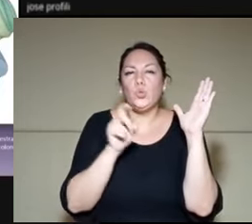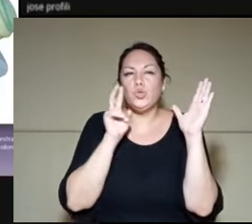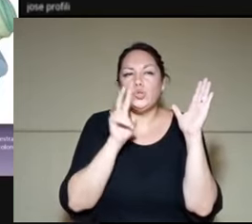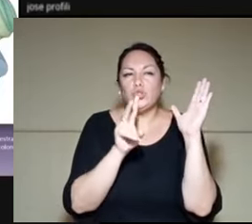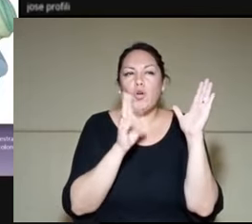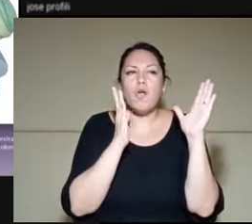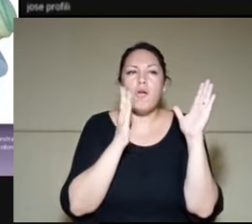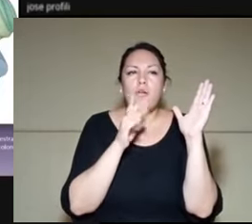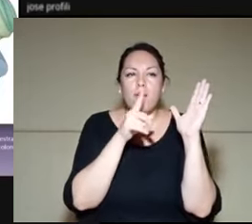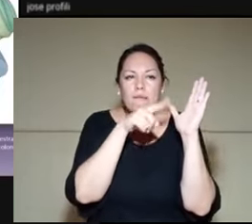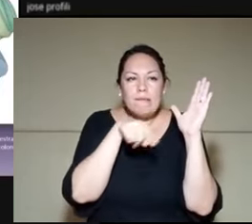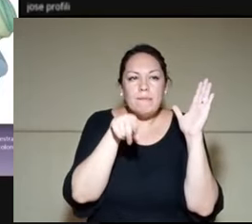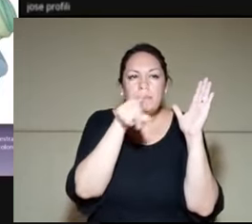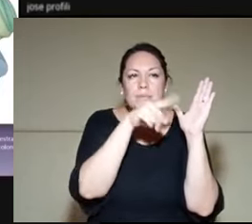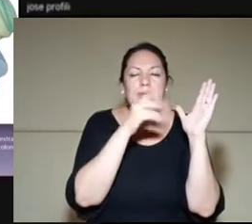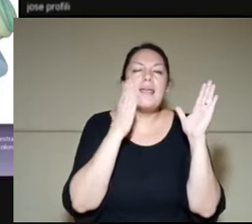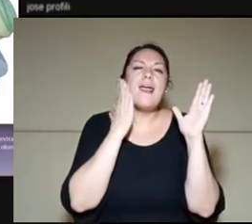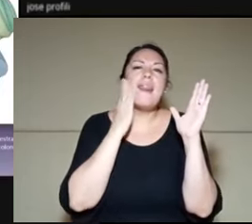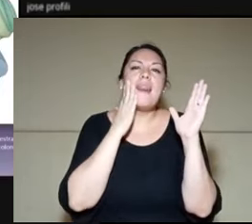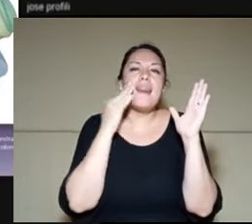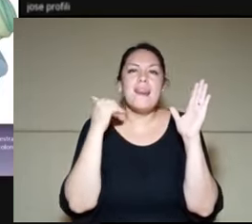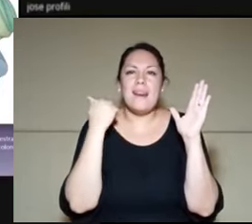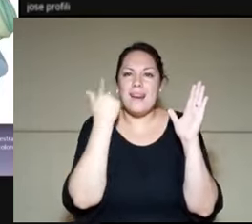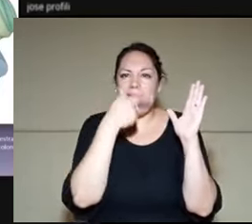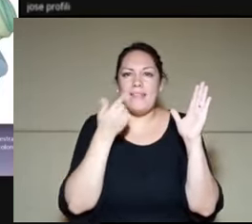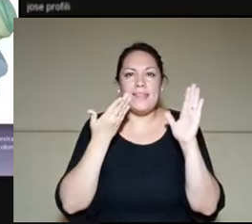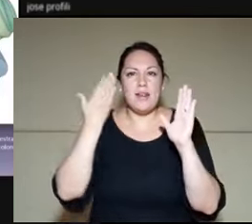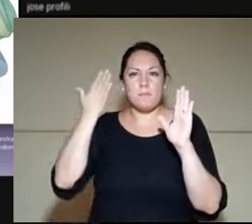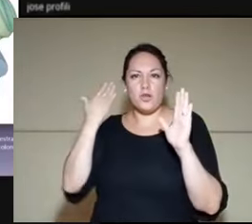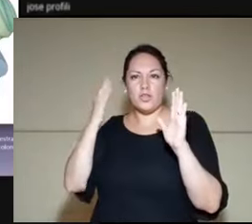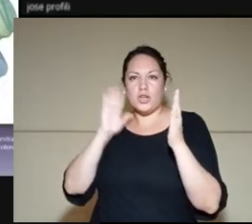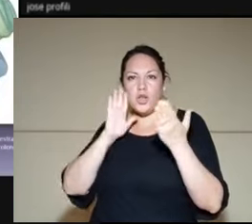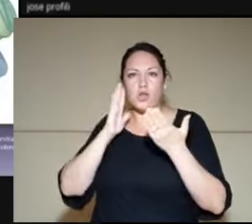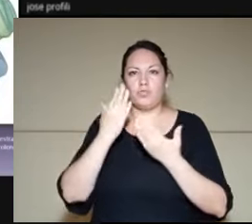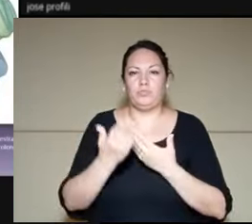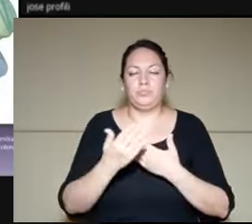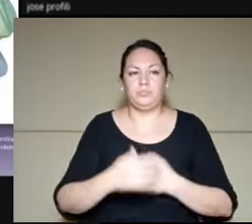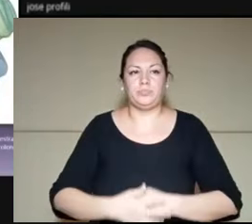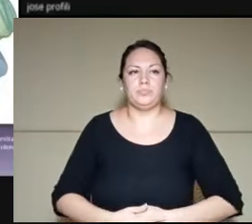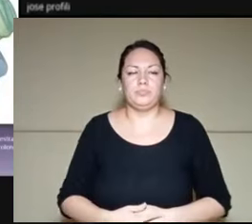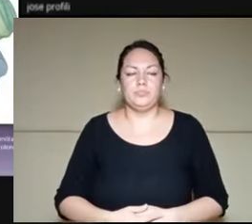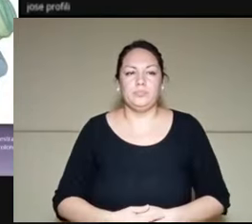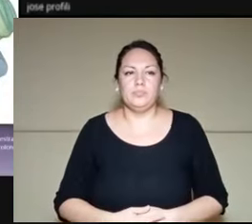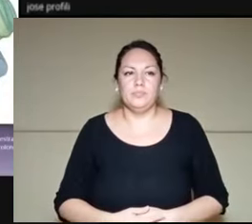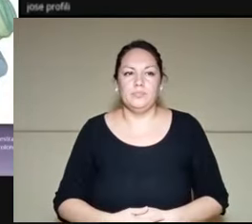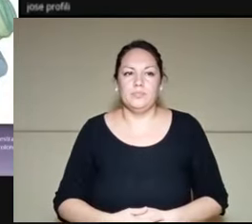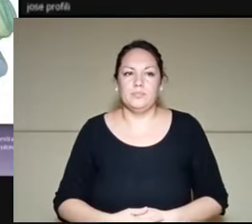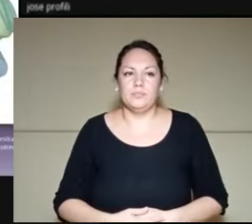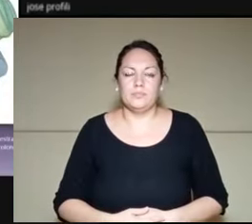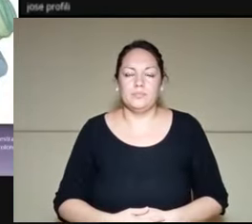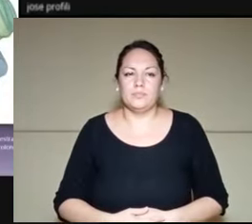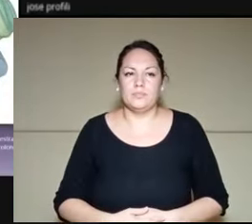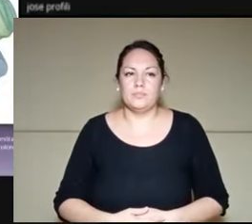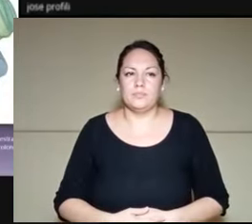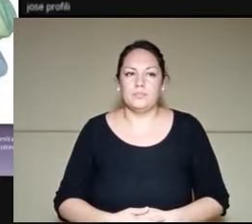Fíjense en esta cara. Esta es una cara lateral, esta es una cara anterior y esta es una cara posterior,